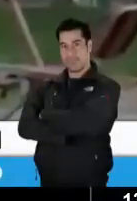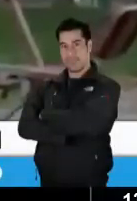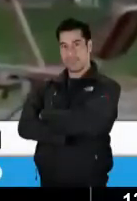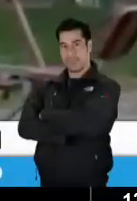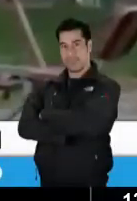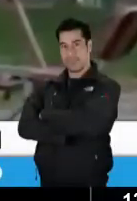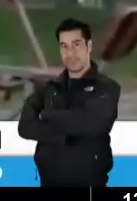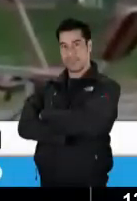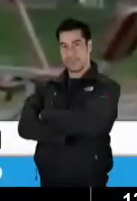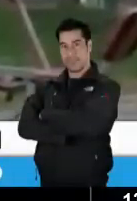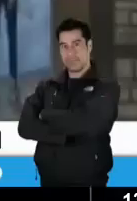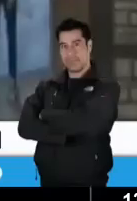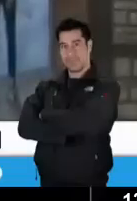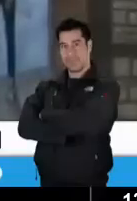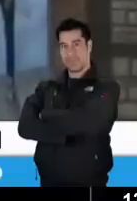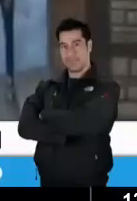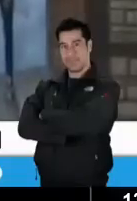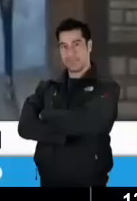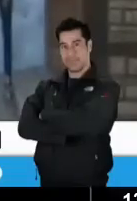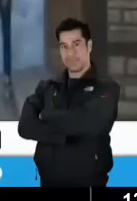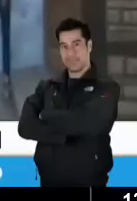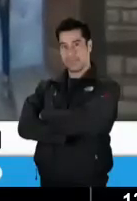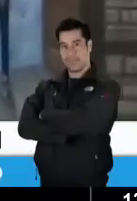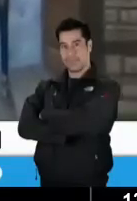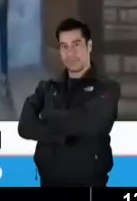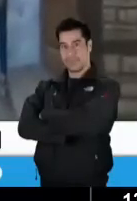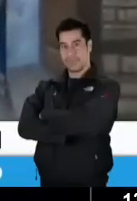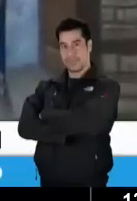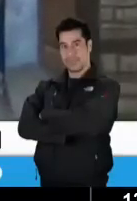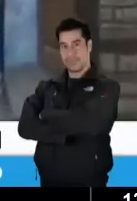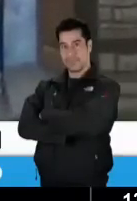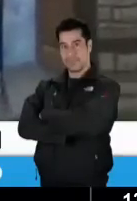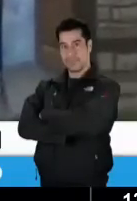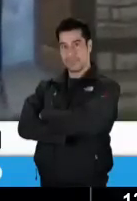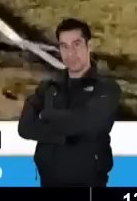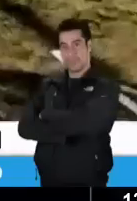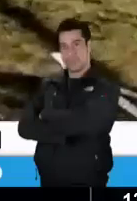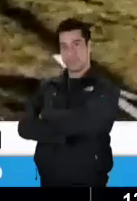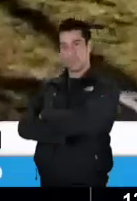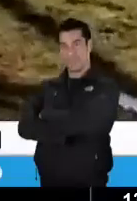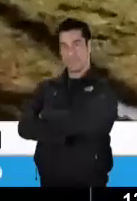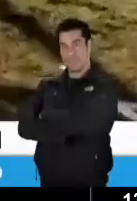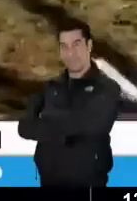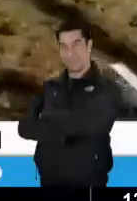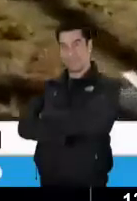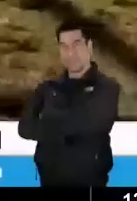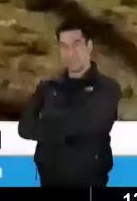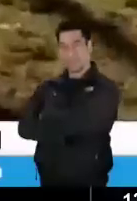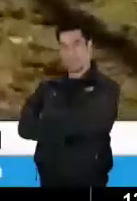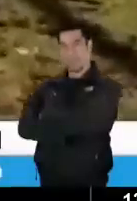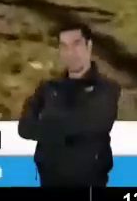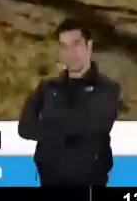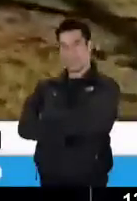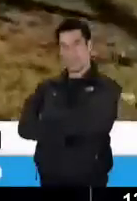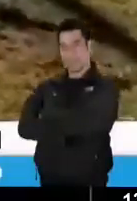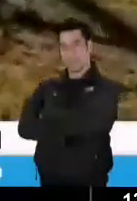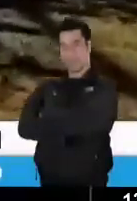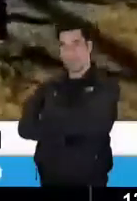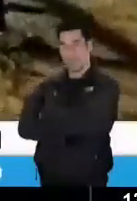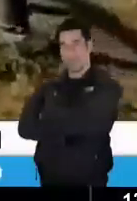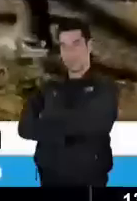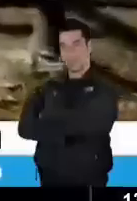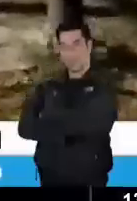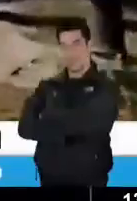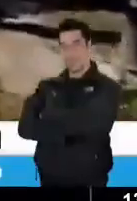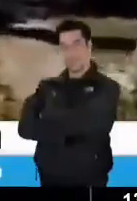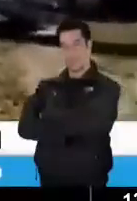está ahí en ese sector de Salvador Allende con Cuatro Oriente, se nos acercó una persona y nos dijo que la familia estaba dispuesta a hablar. Nos vieron